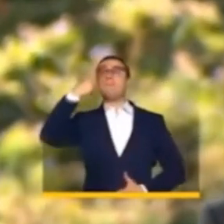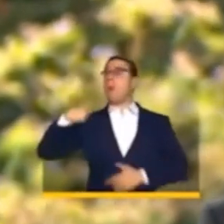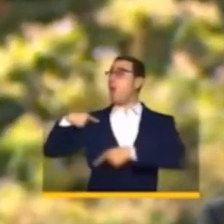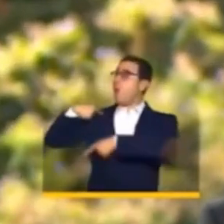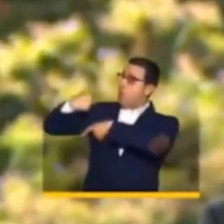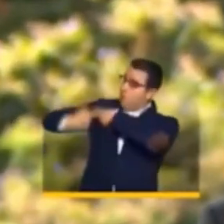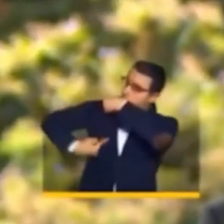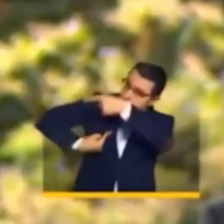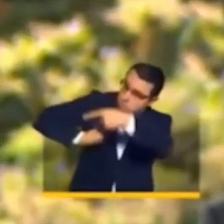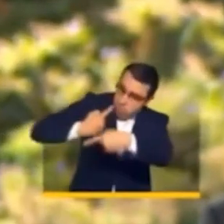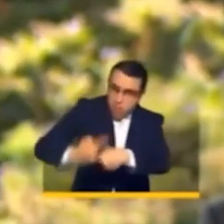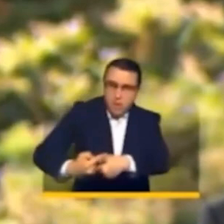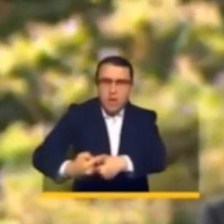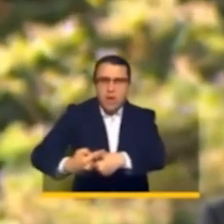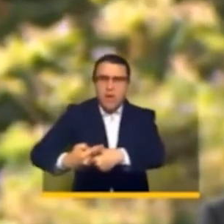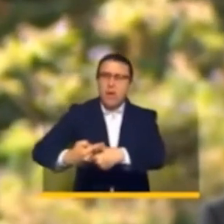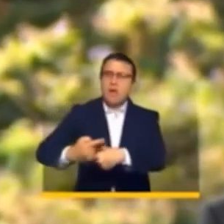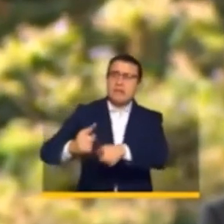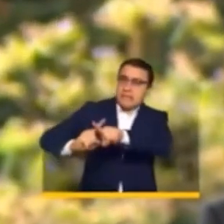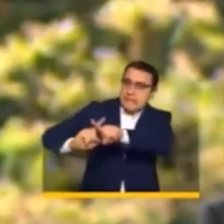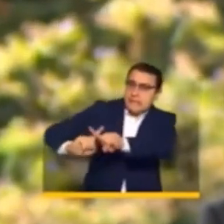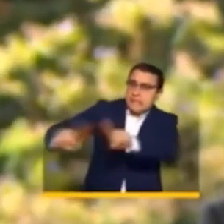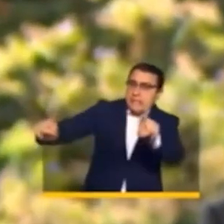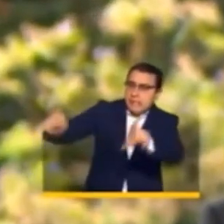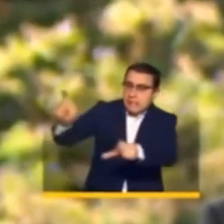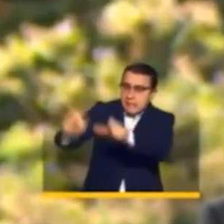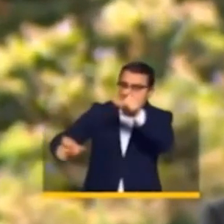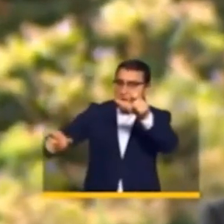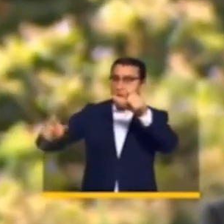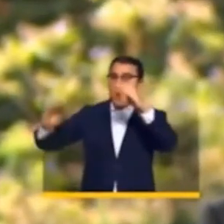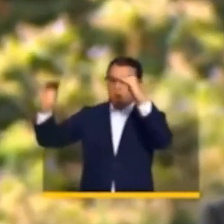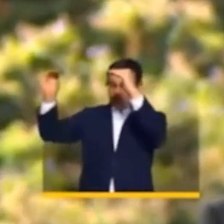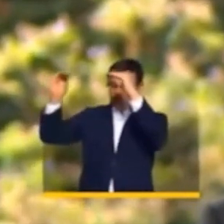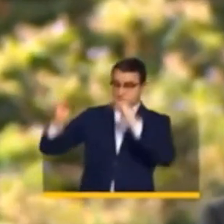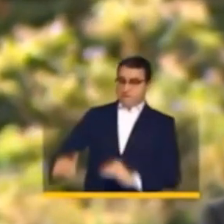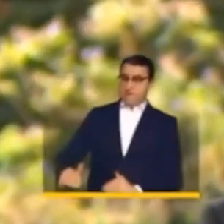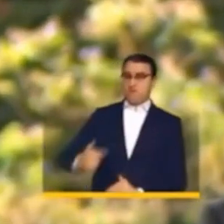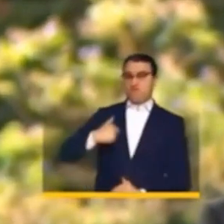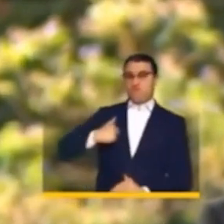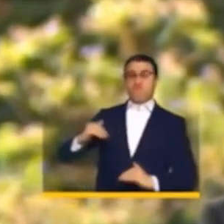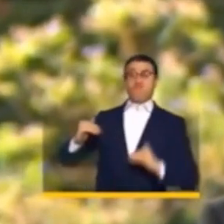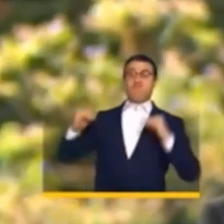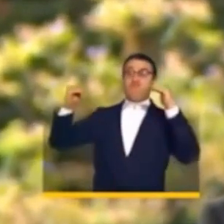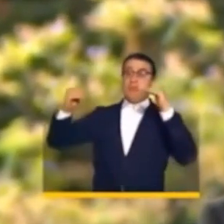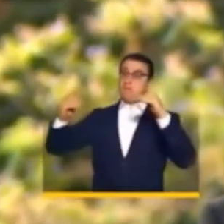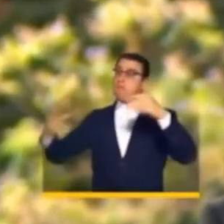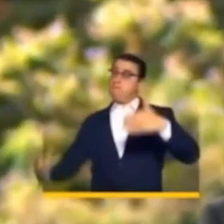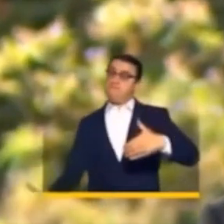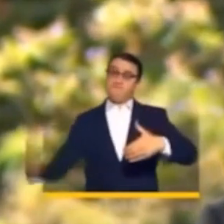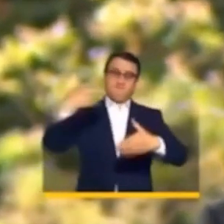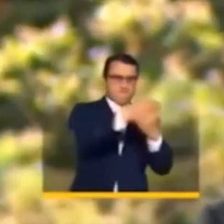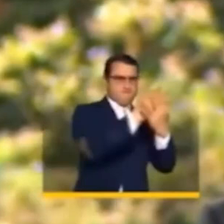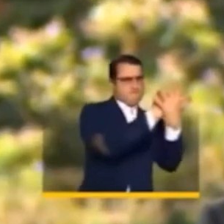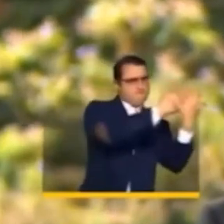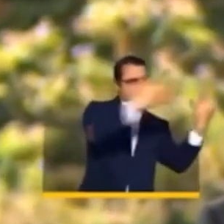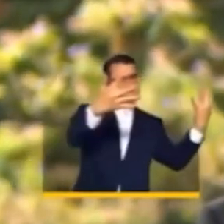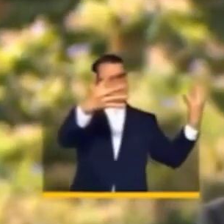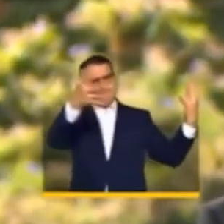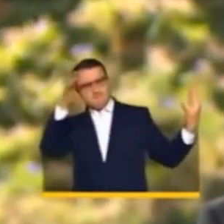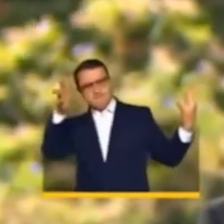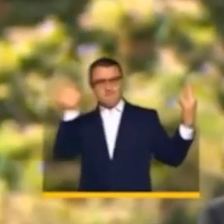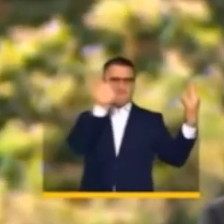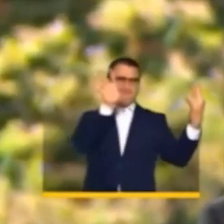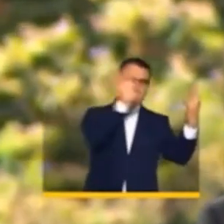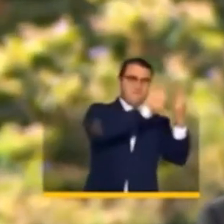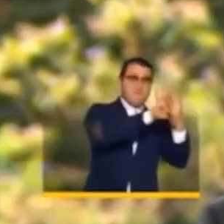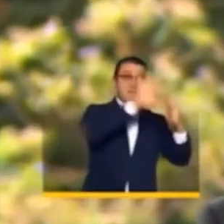étnico debería, por ser inferior, pasar al campo de concentración, a las